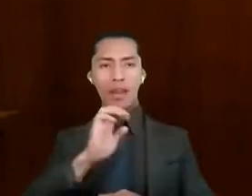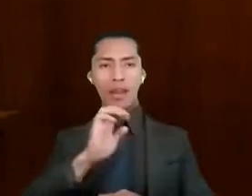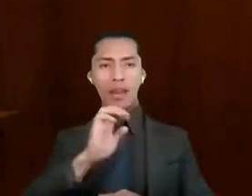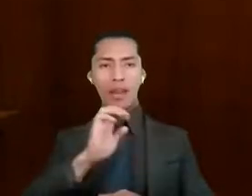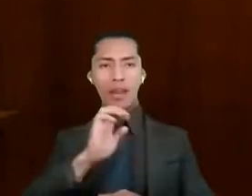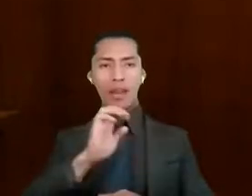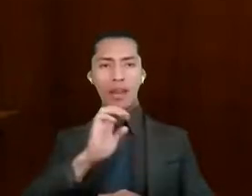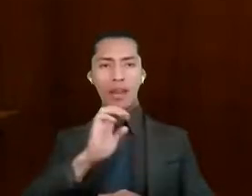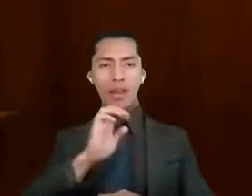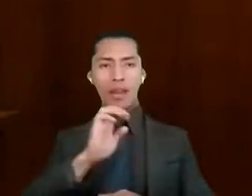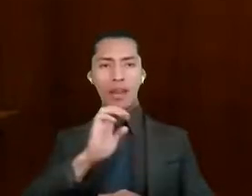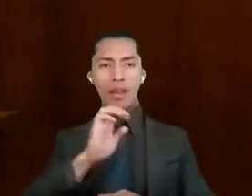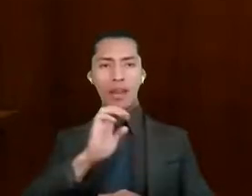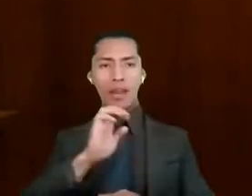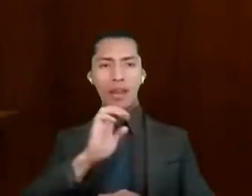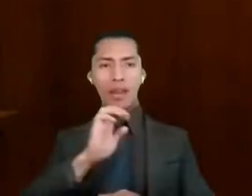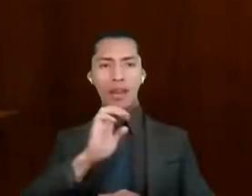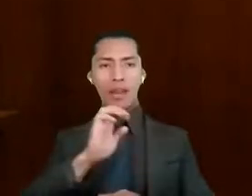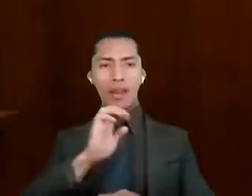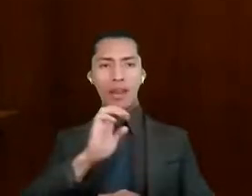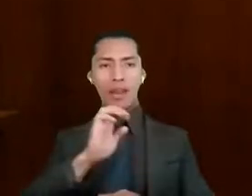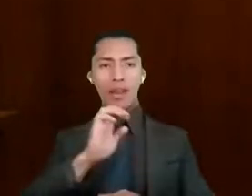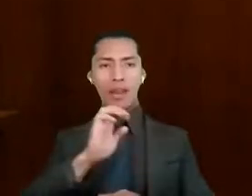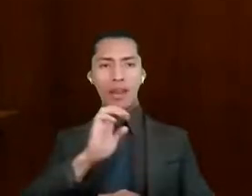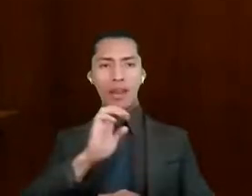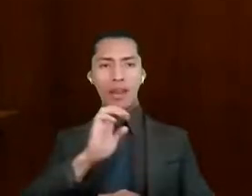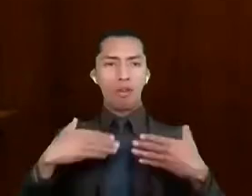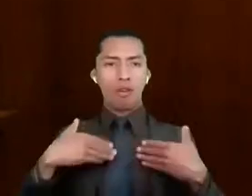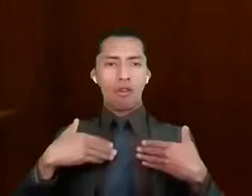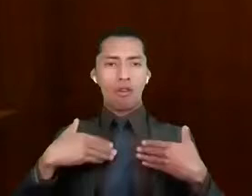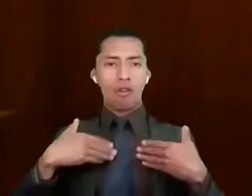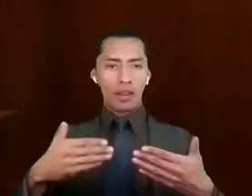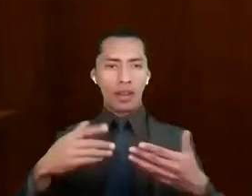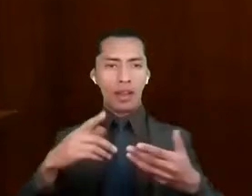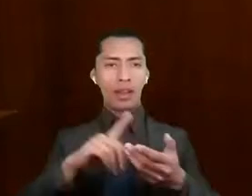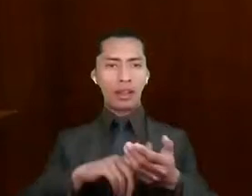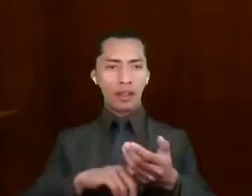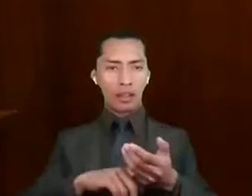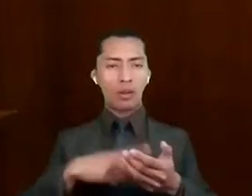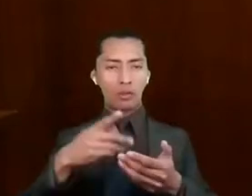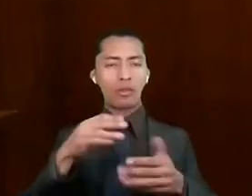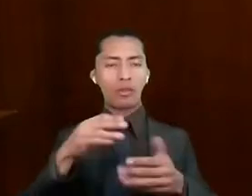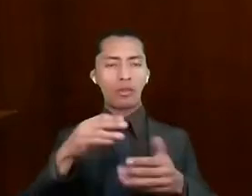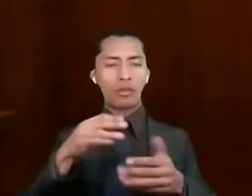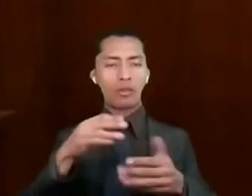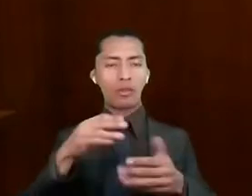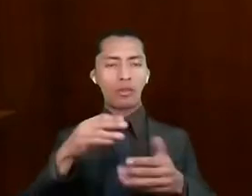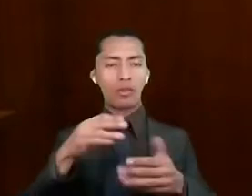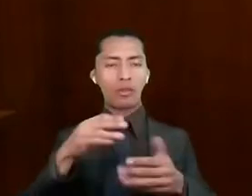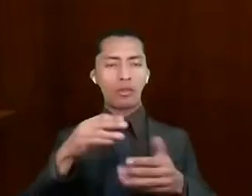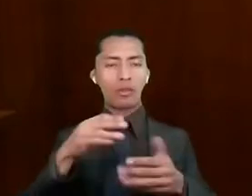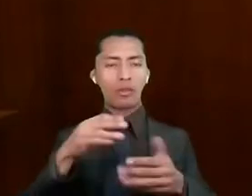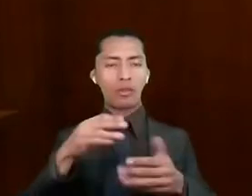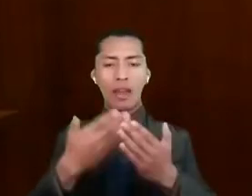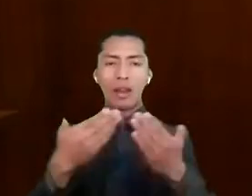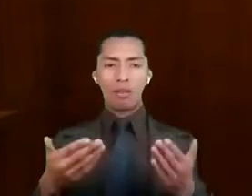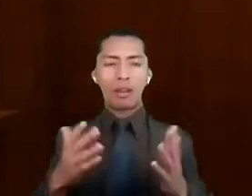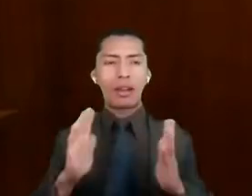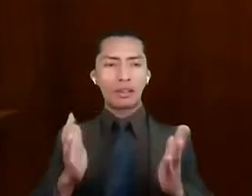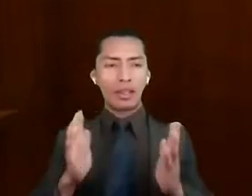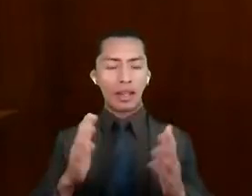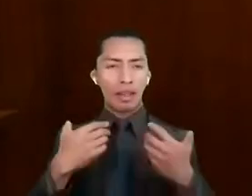confiabilidad en los acuerdos y en los avances. Hasta este momento lo que hemos apreciado es que pese a la